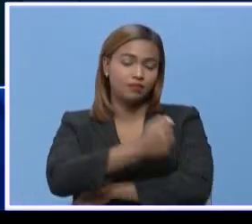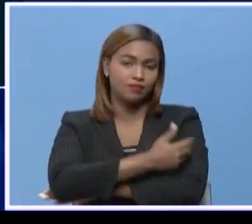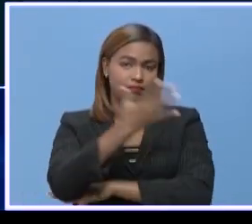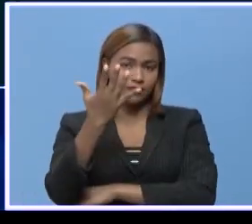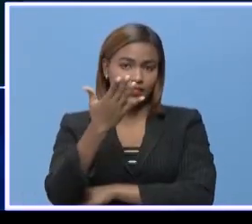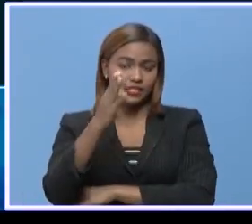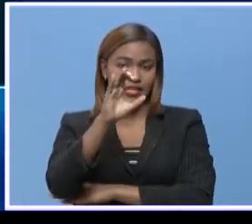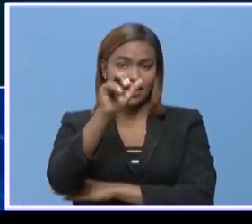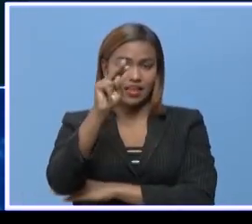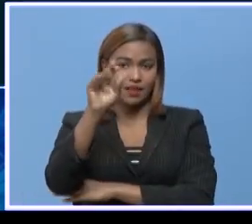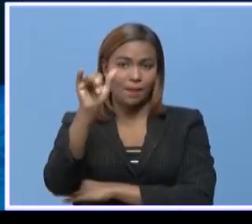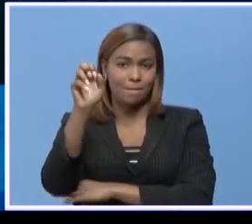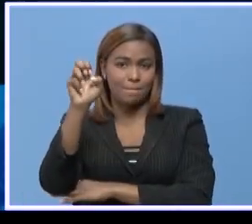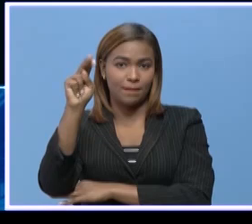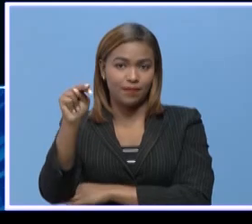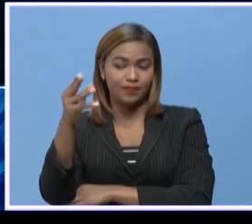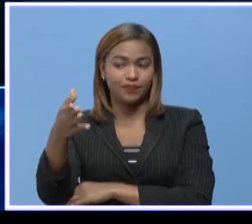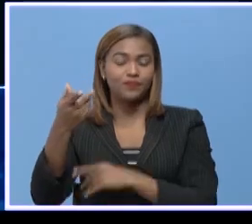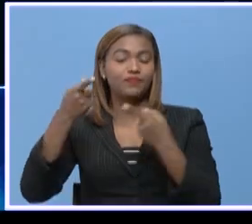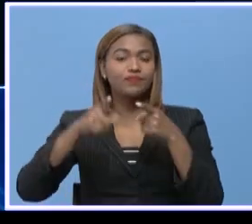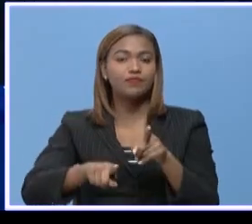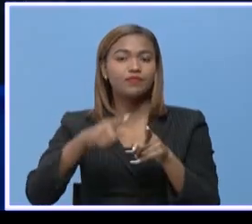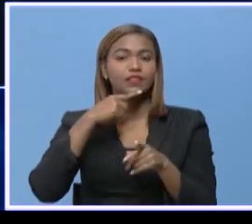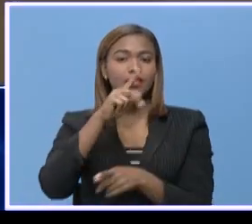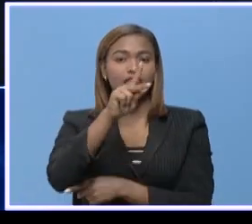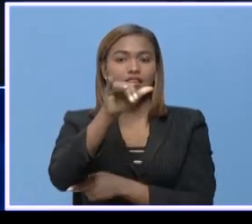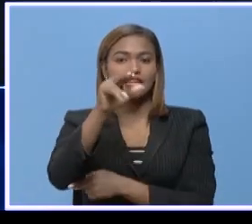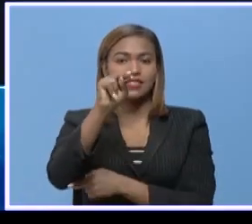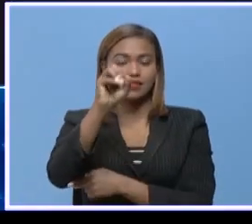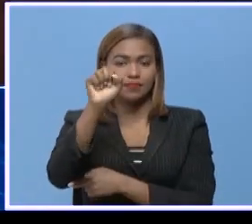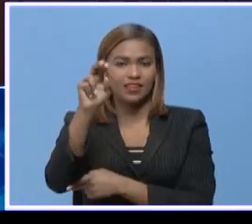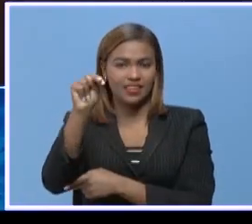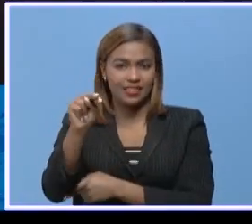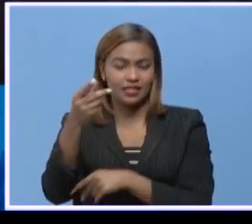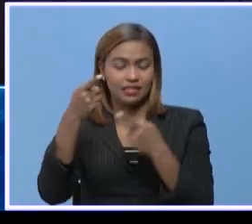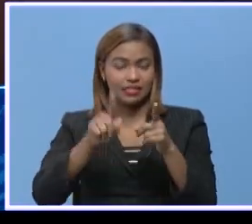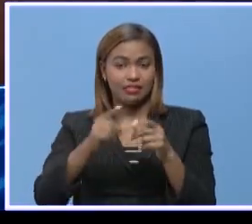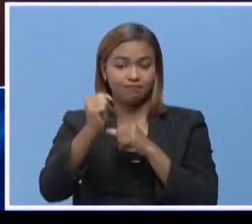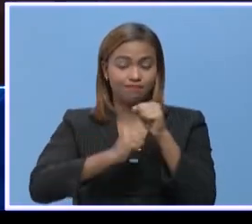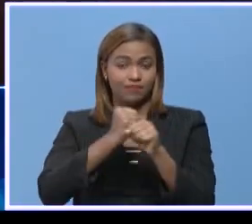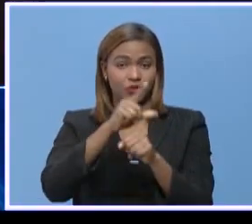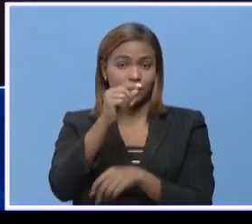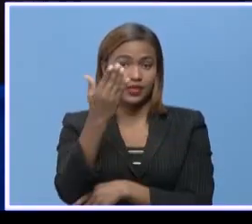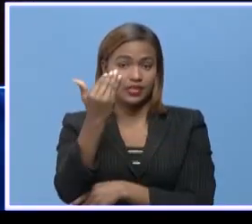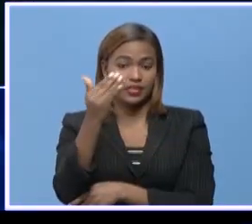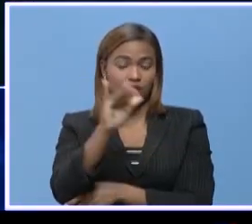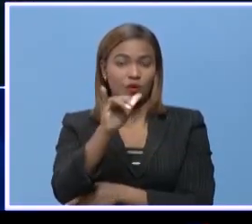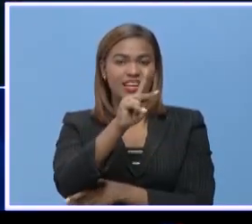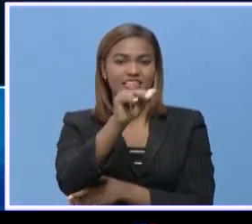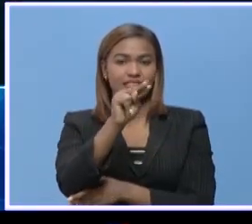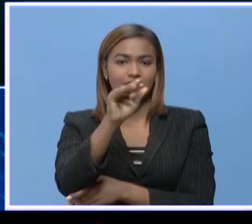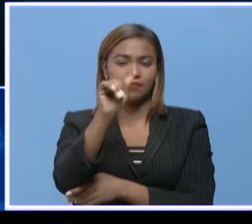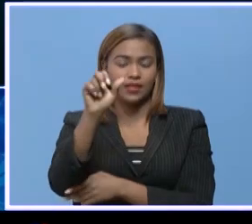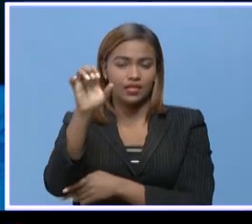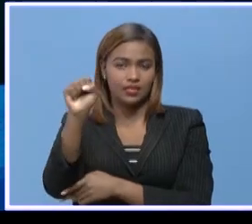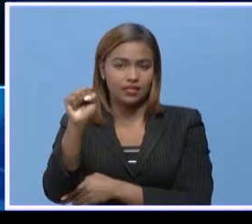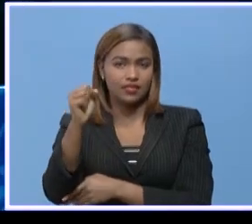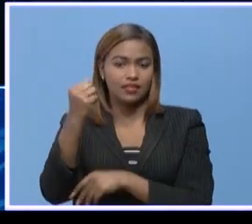The Kingsman es una precuela de Kingsman The Secret Service 2015 y Kingsman The Golden